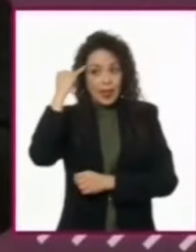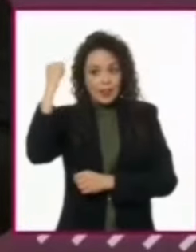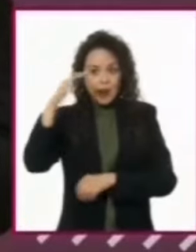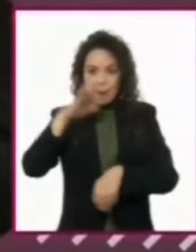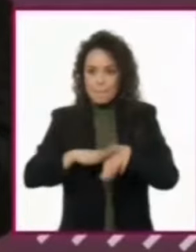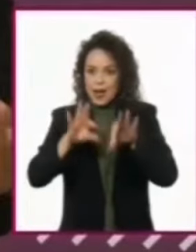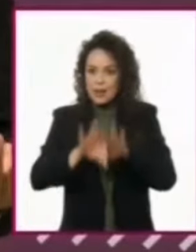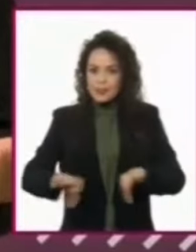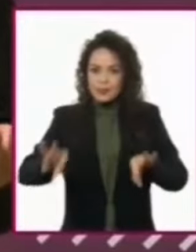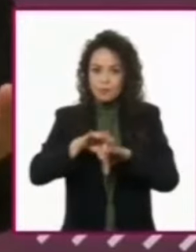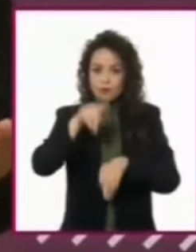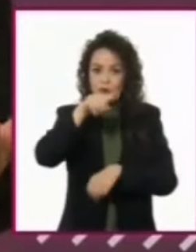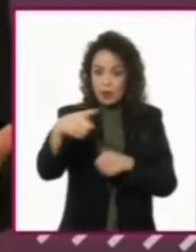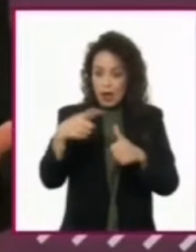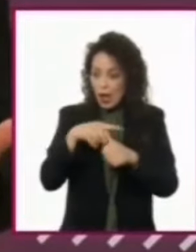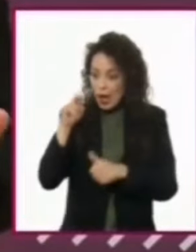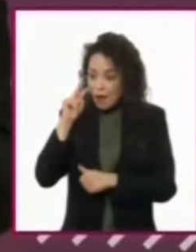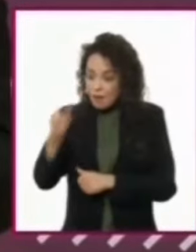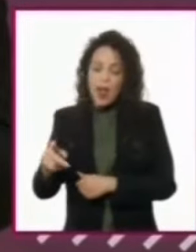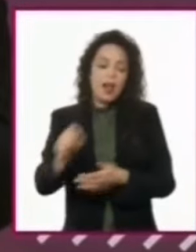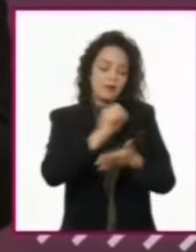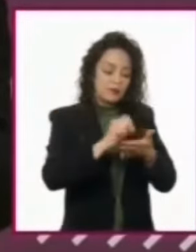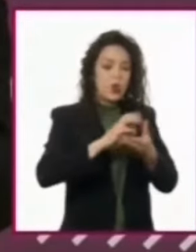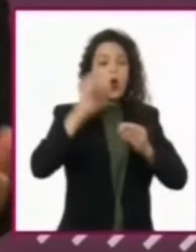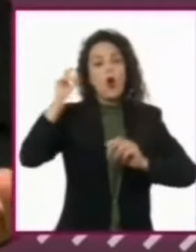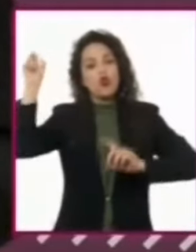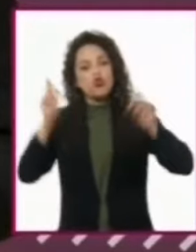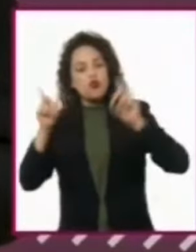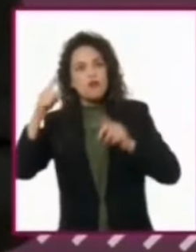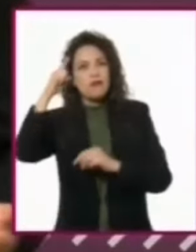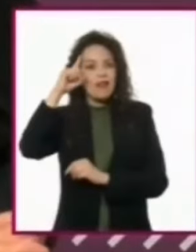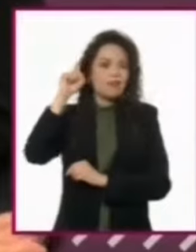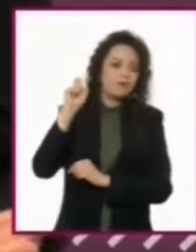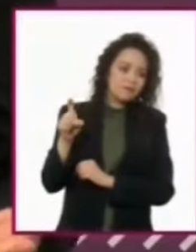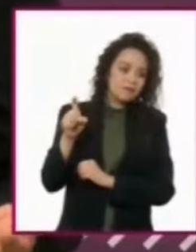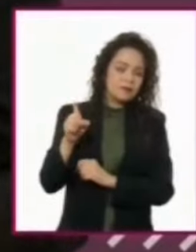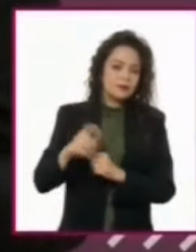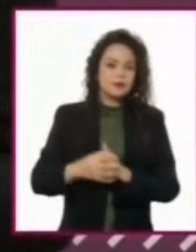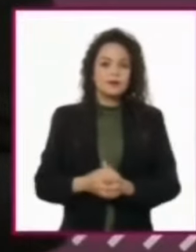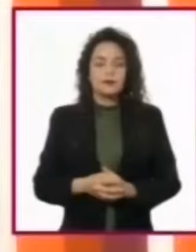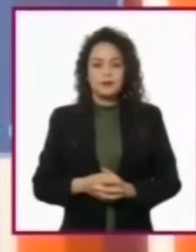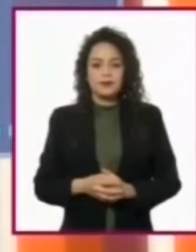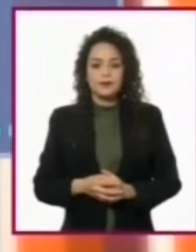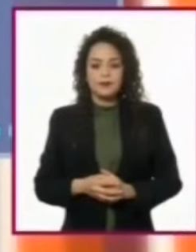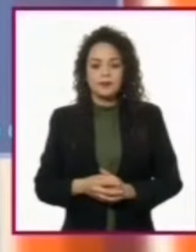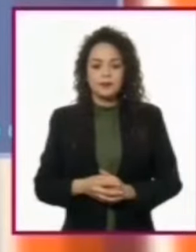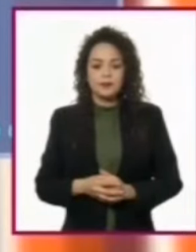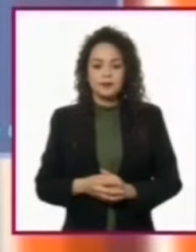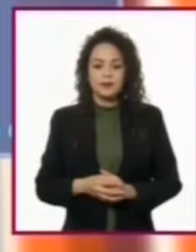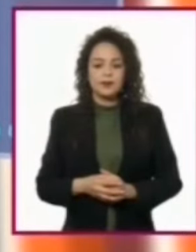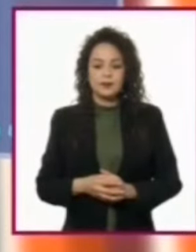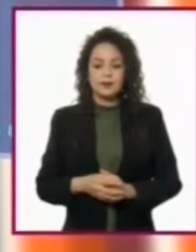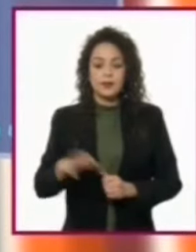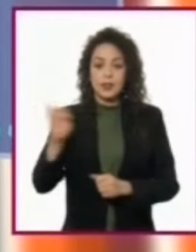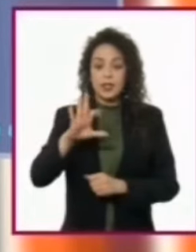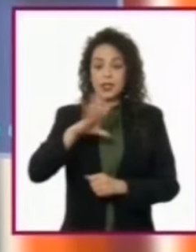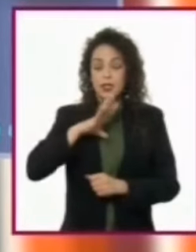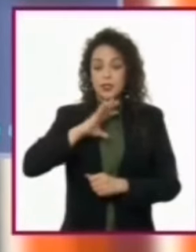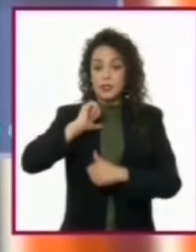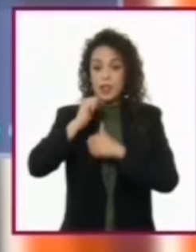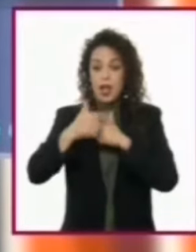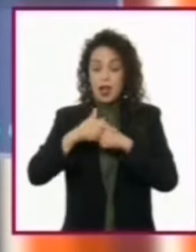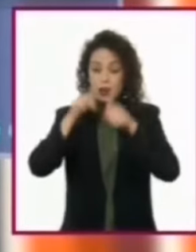que identifiquen, así como las dudas o preguntas que puedan surgir a lo largo de esta sesión. Si tienen alguna discapacidad